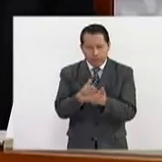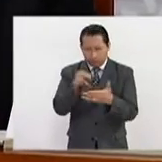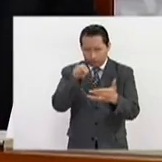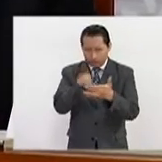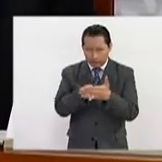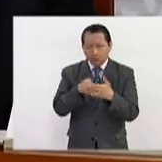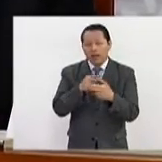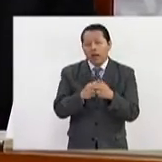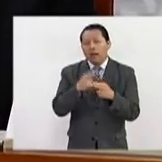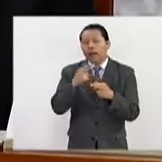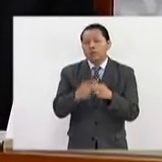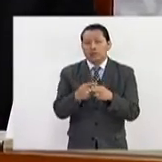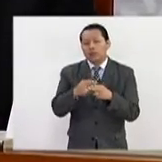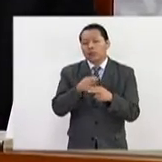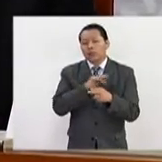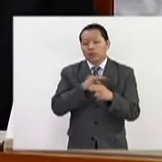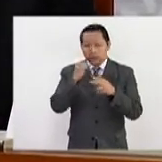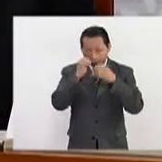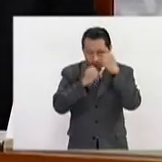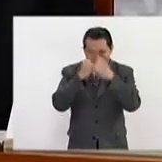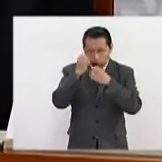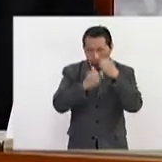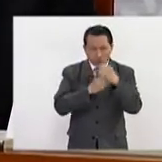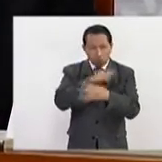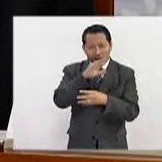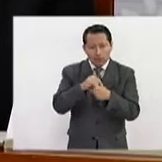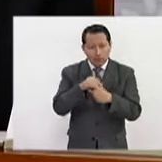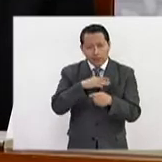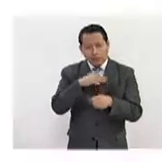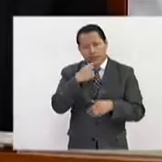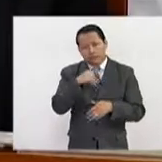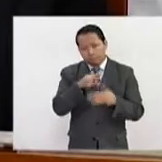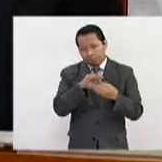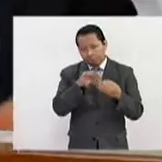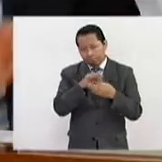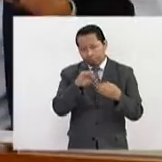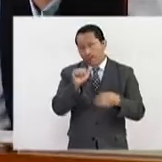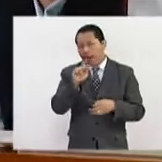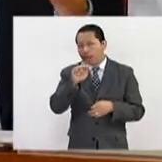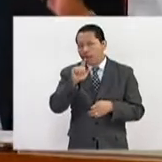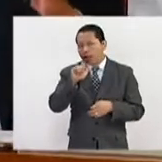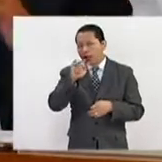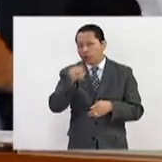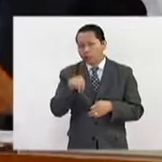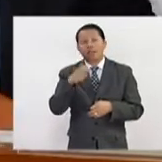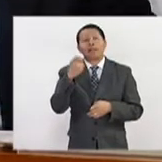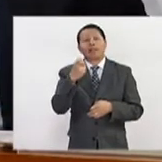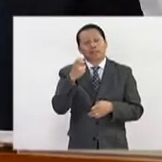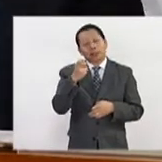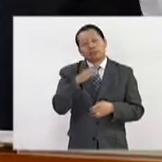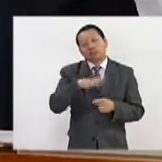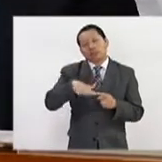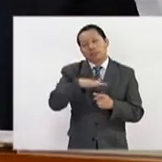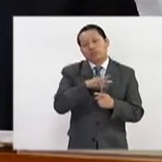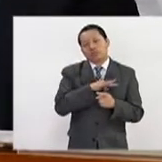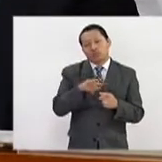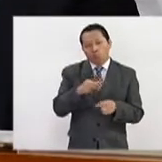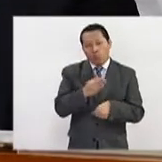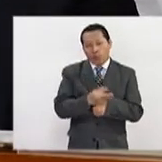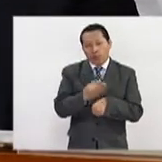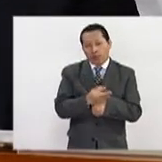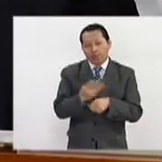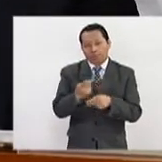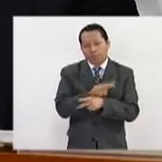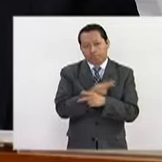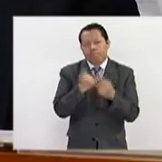hayan concluido las revisiones de estas apelaciones. Entonces, ese es el escenario que tenemos hoy por hoy, y